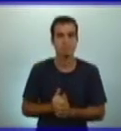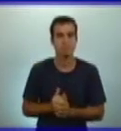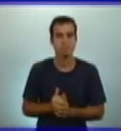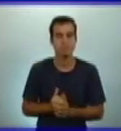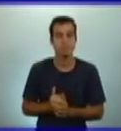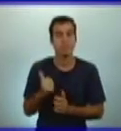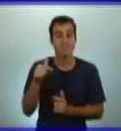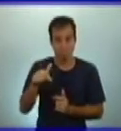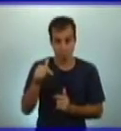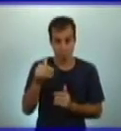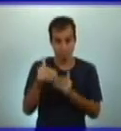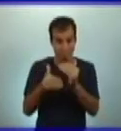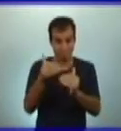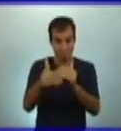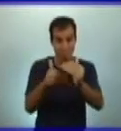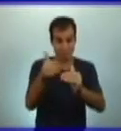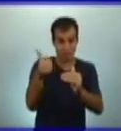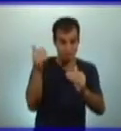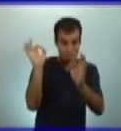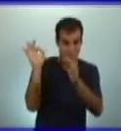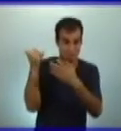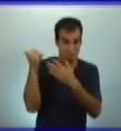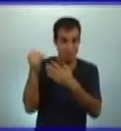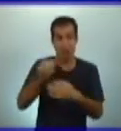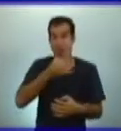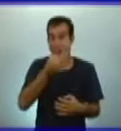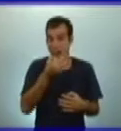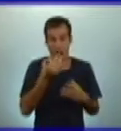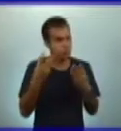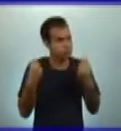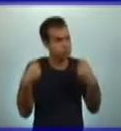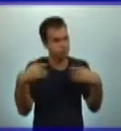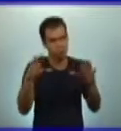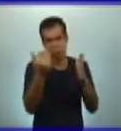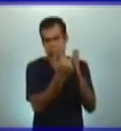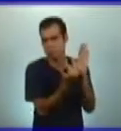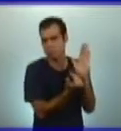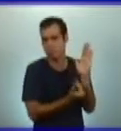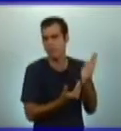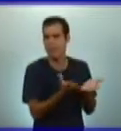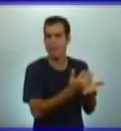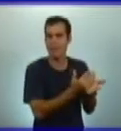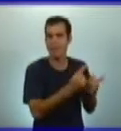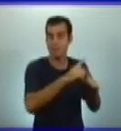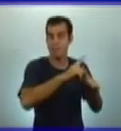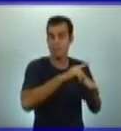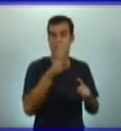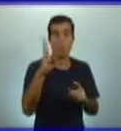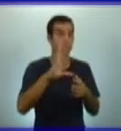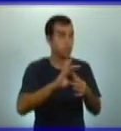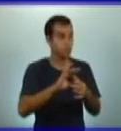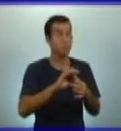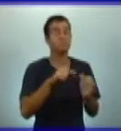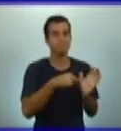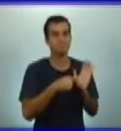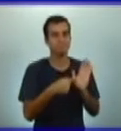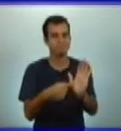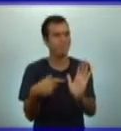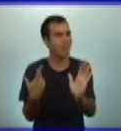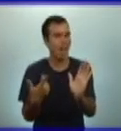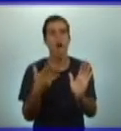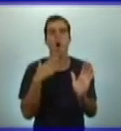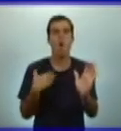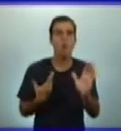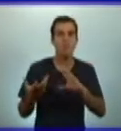están explicados en el libro de texto de cuarto grado. Aparece la demostración de cómo operar. No